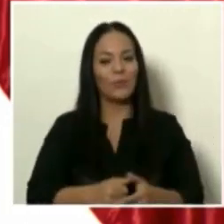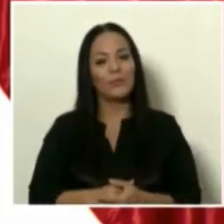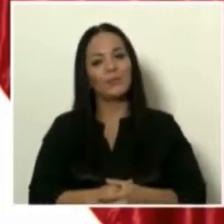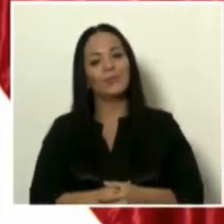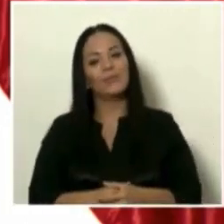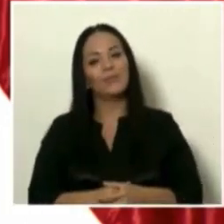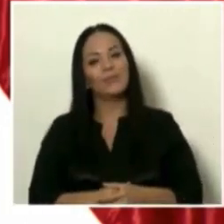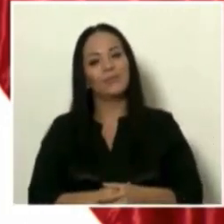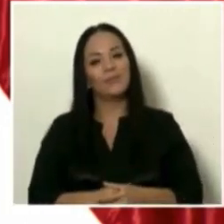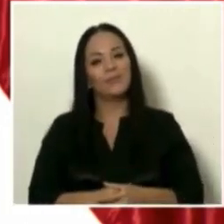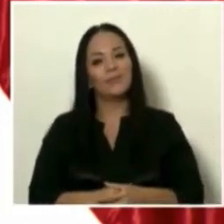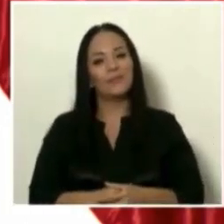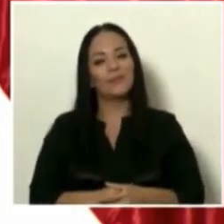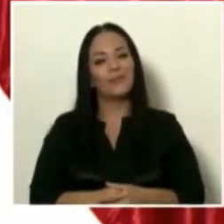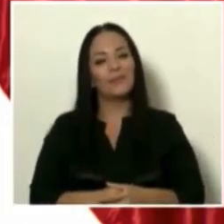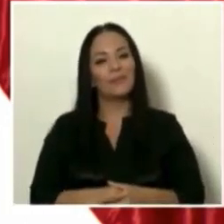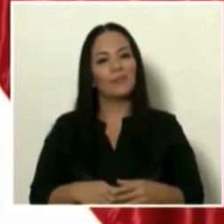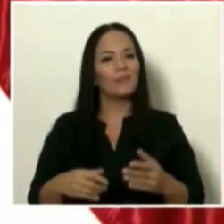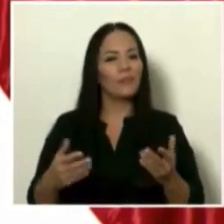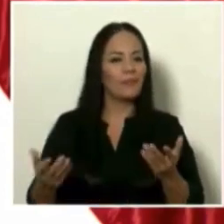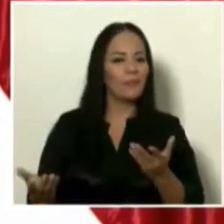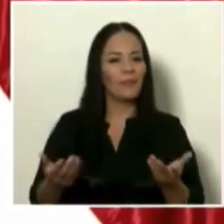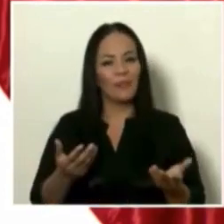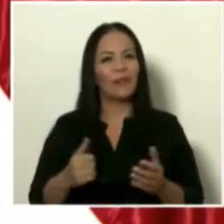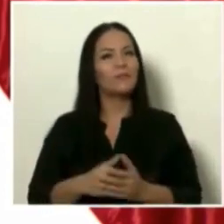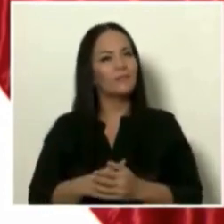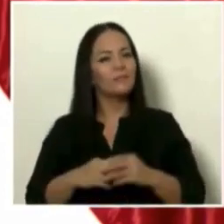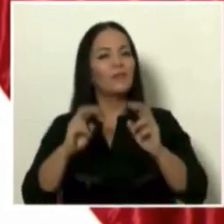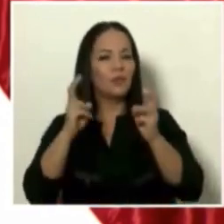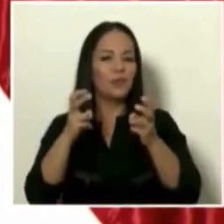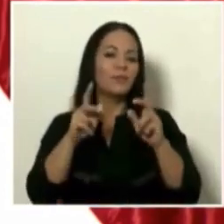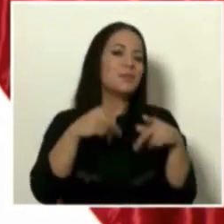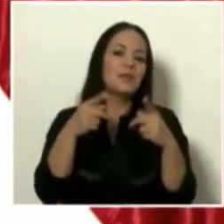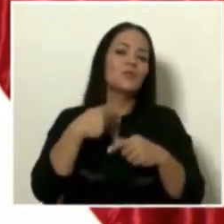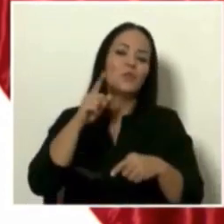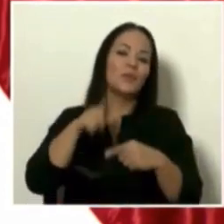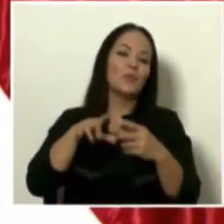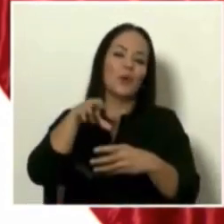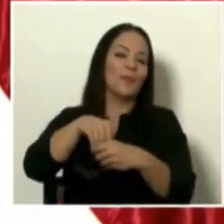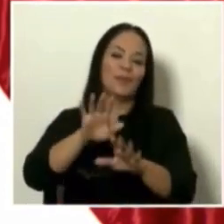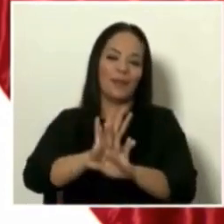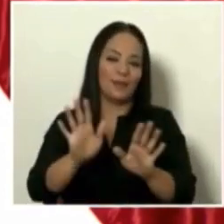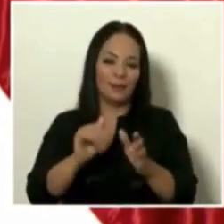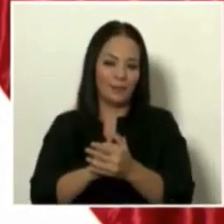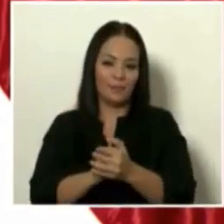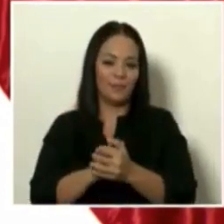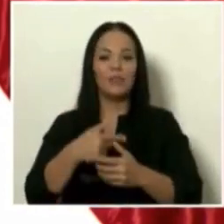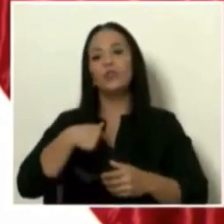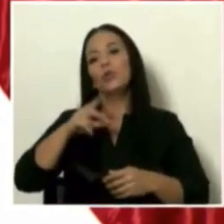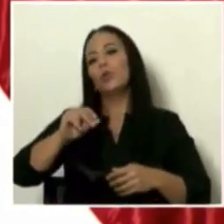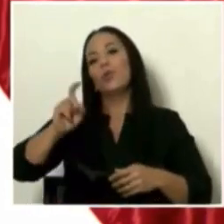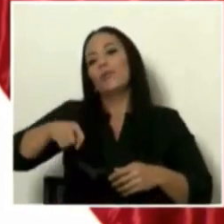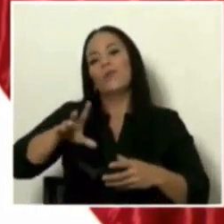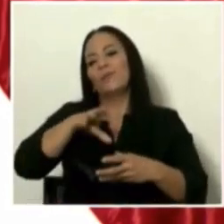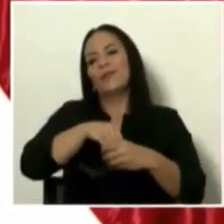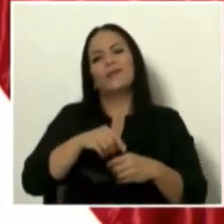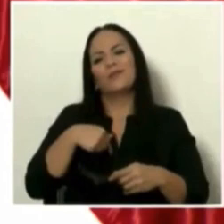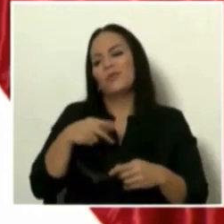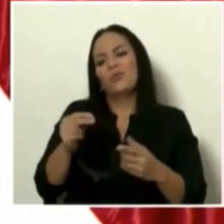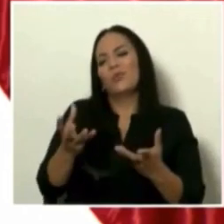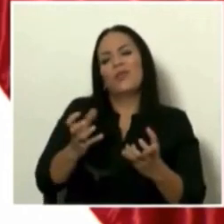Pero sobre todo, todo eso, son temas partidarios en los que yo no me puedo meter, ni me debo meter, ni quiero